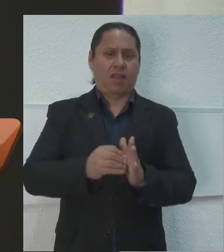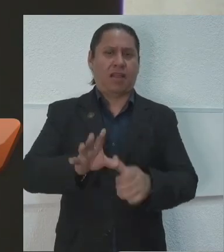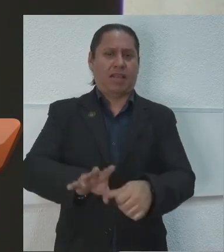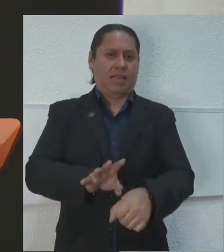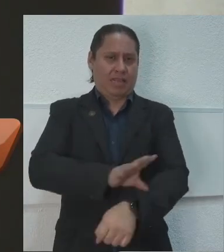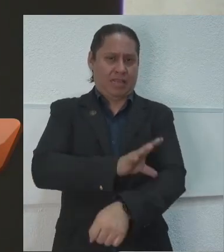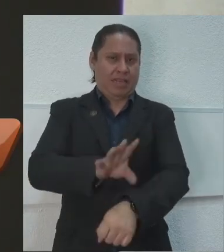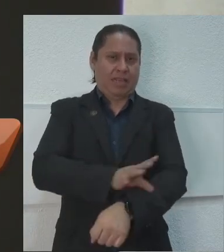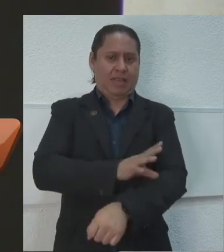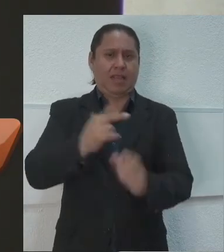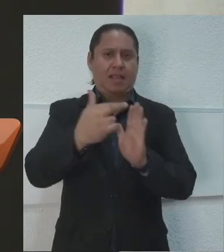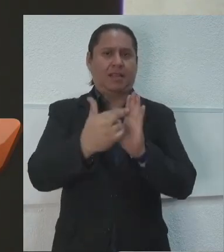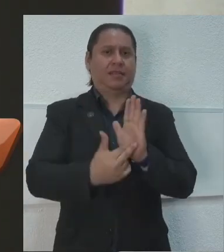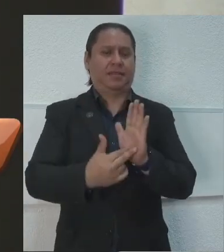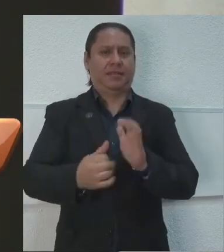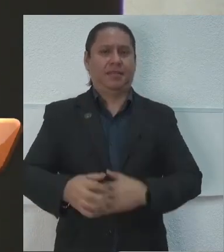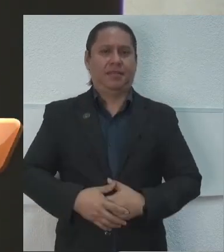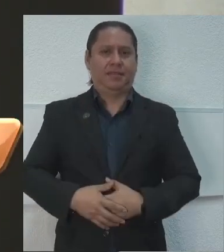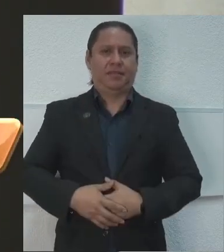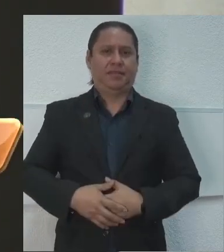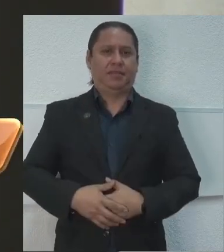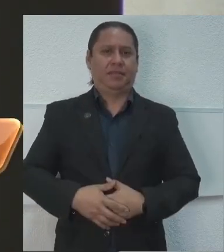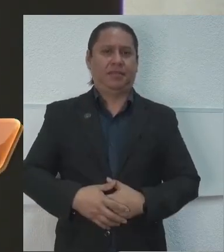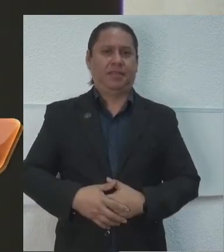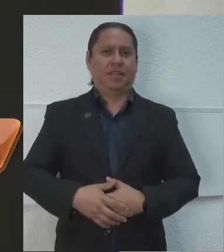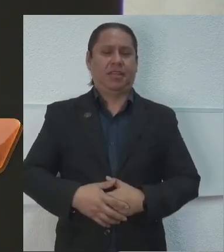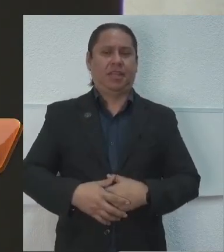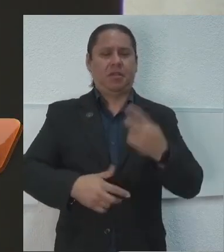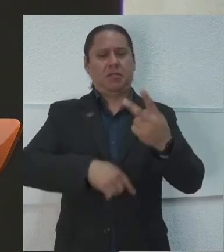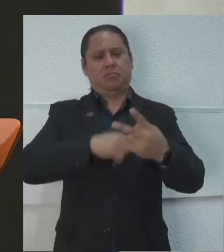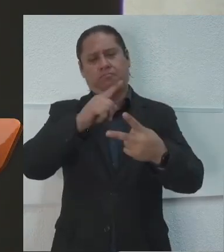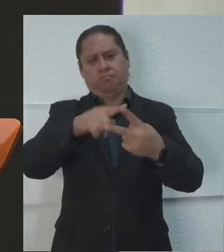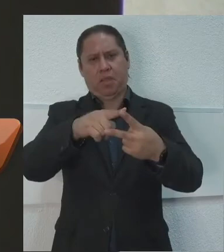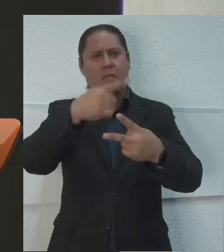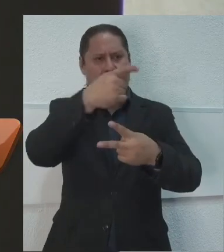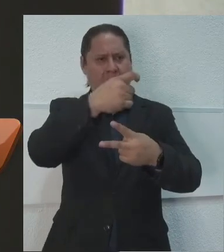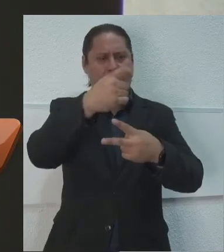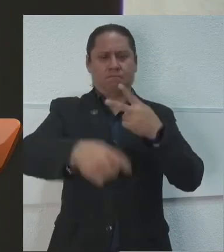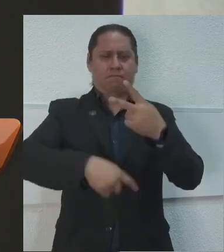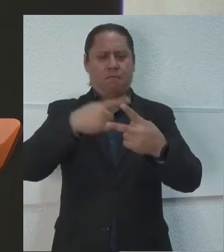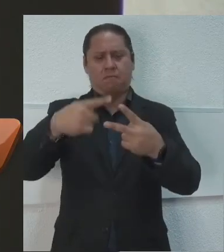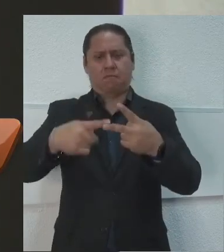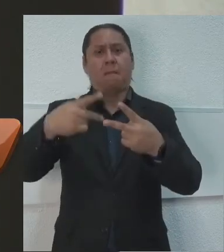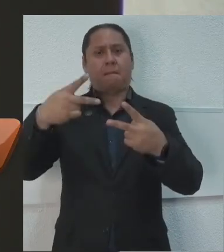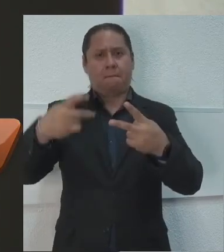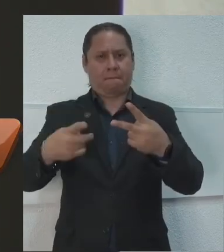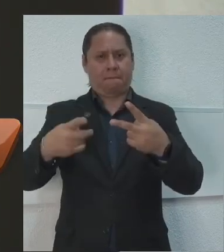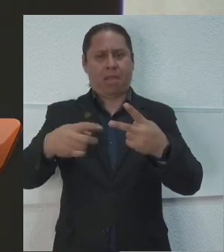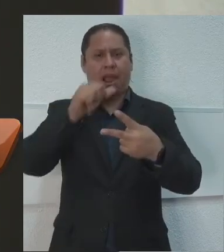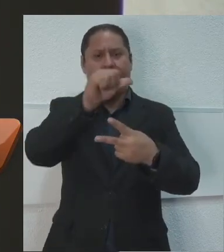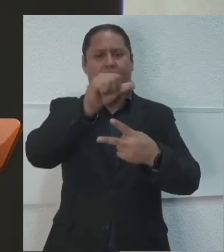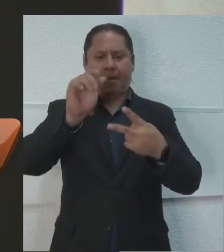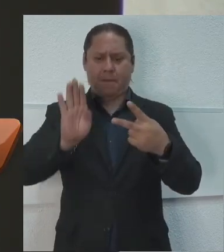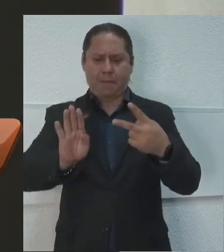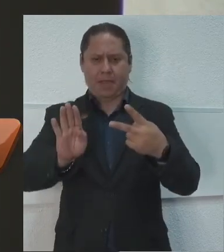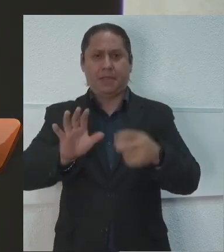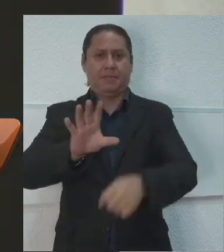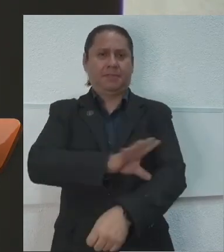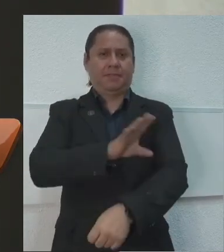eléctrica. Y hubo un plan B, y hubo una reforma, una ley secundaria a la ley